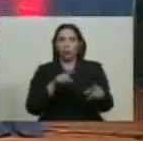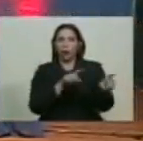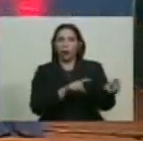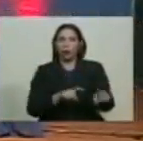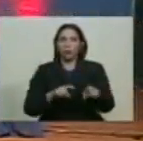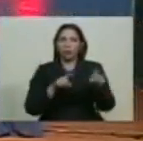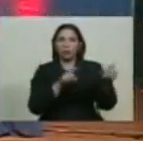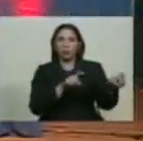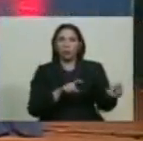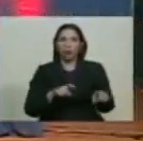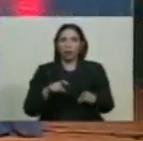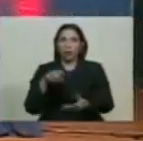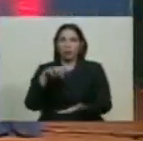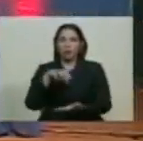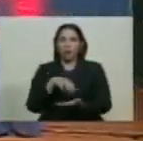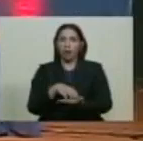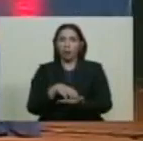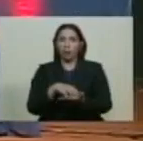Amazonas.